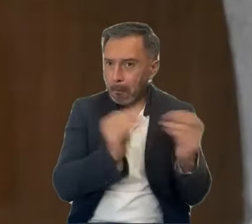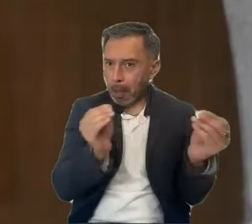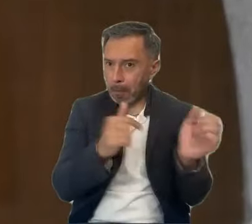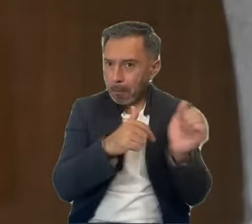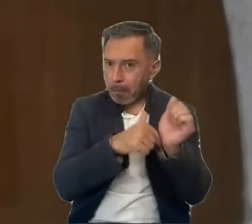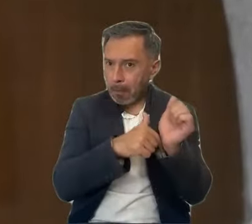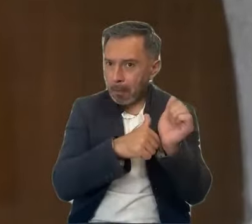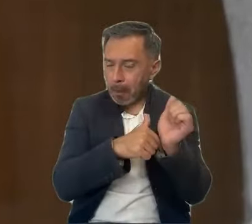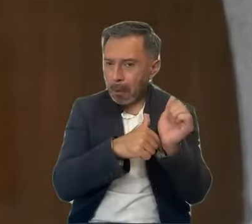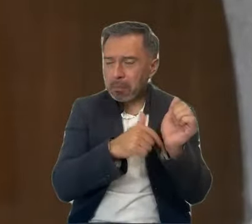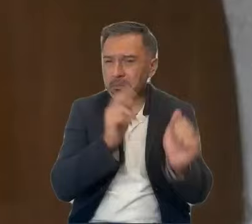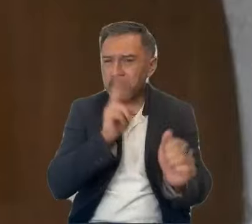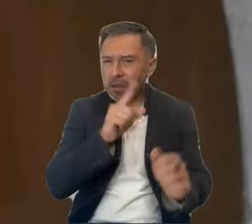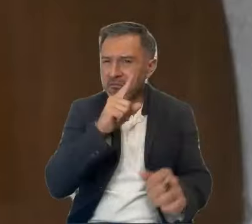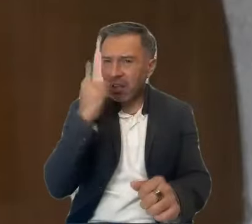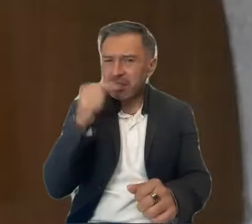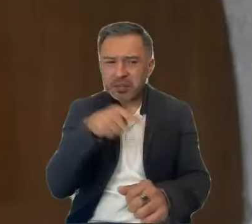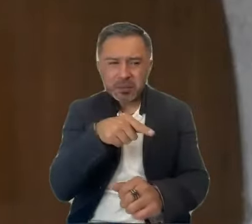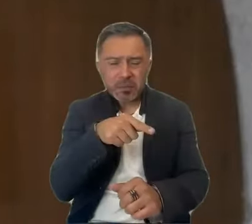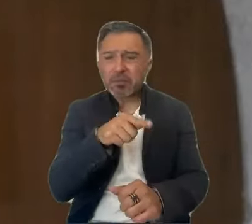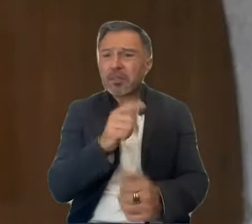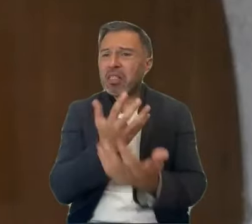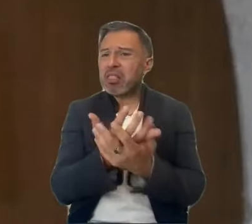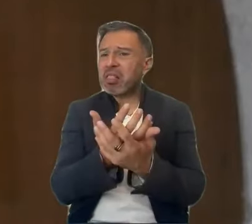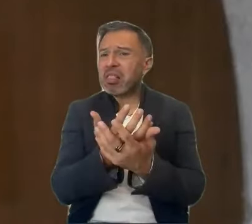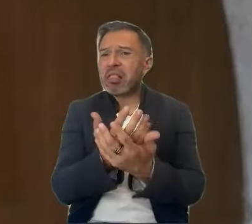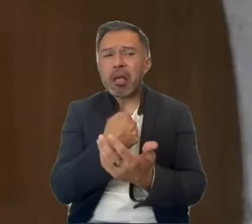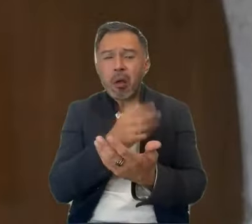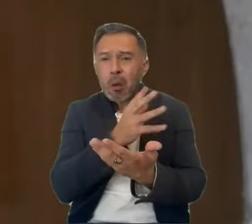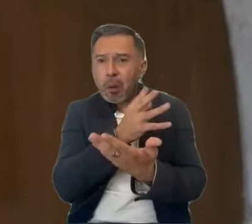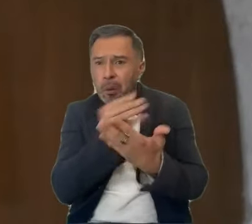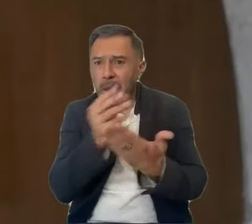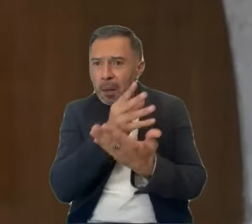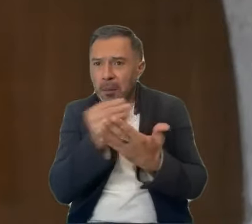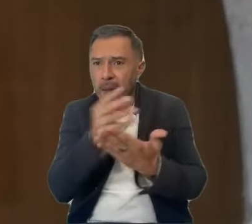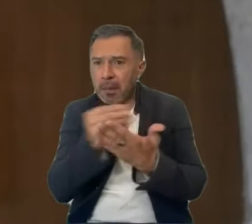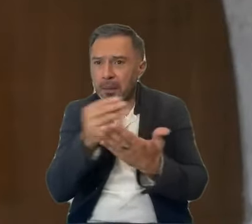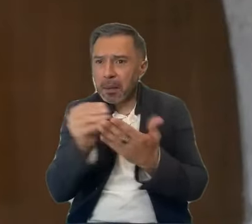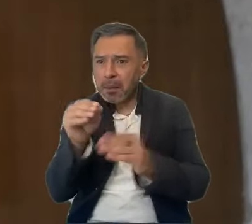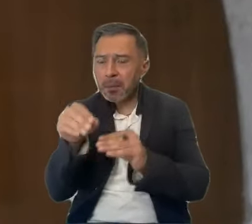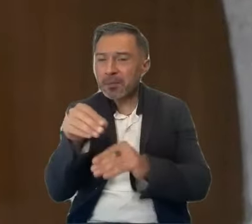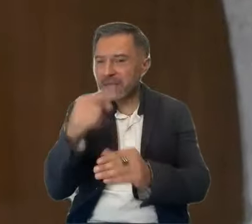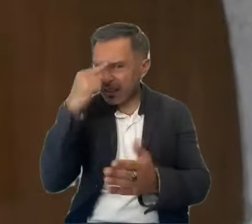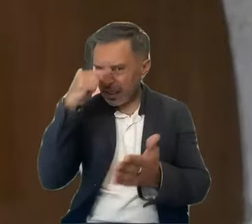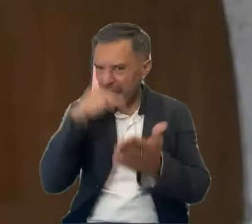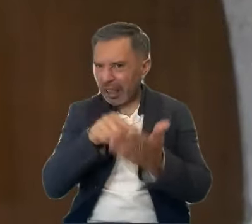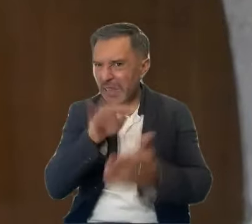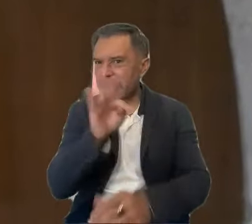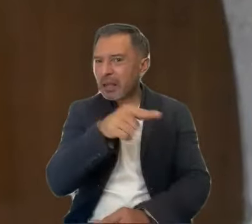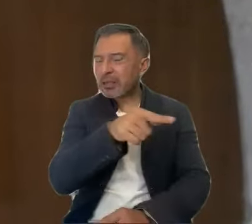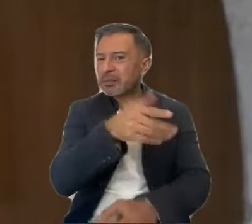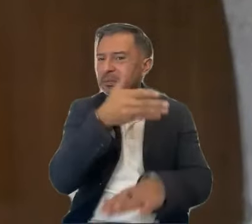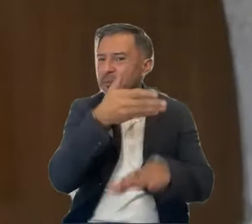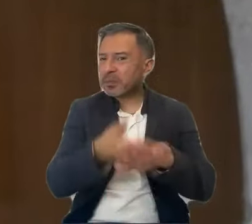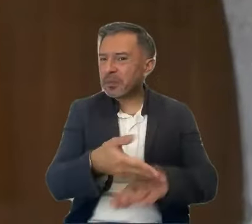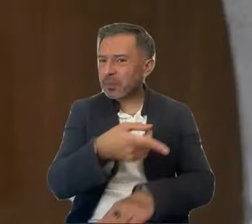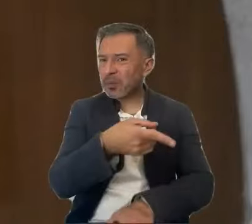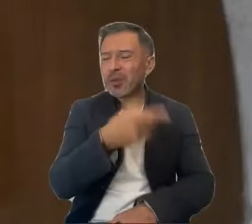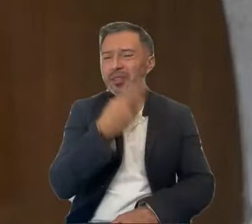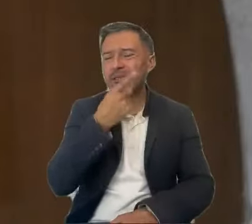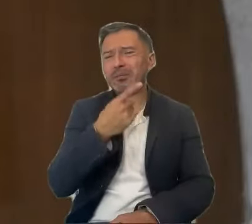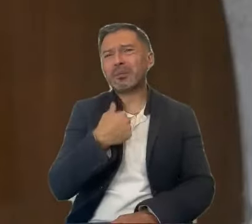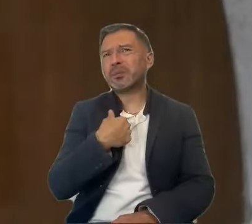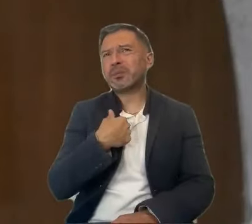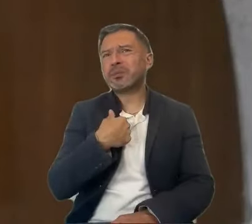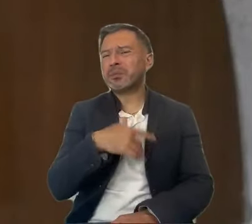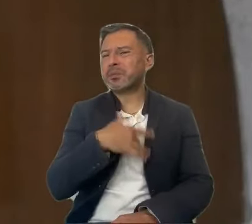lo copió. Muy probablemente aquel que decidió que no era momento, por alguna razón, de